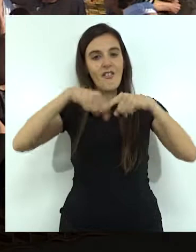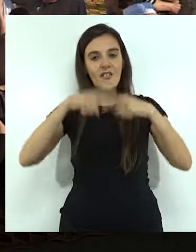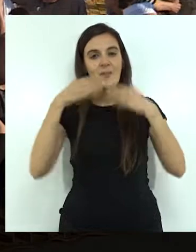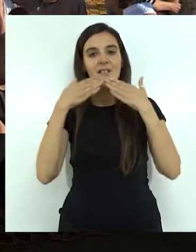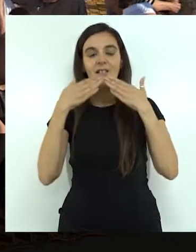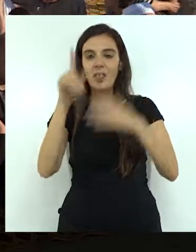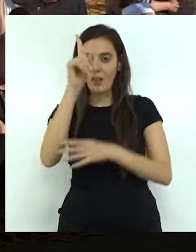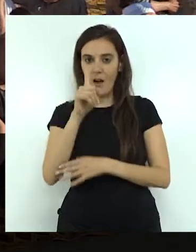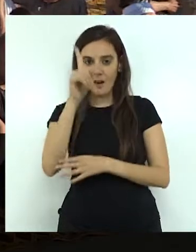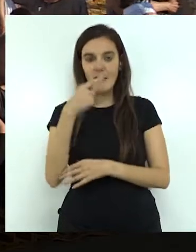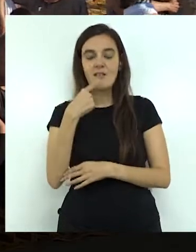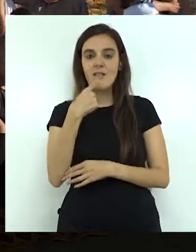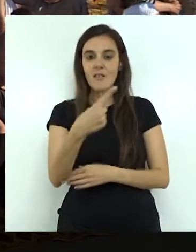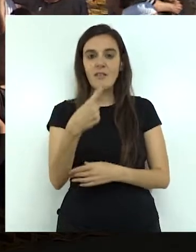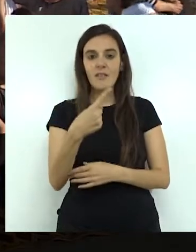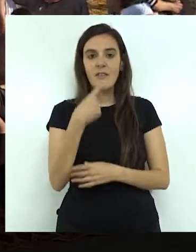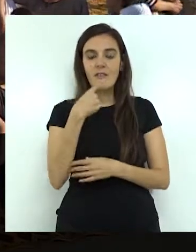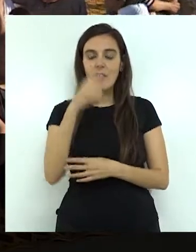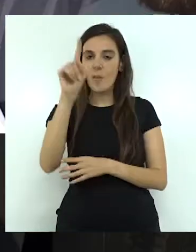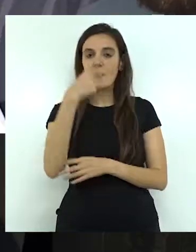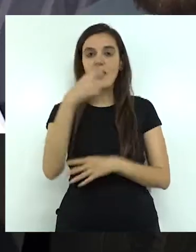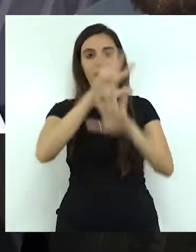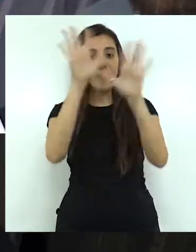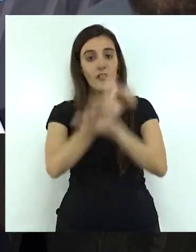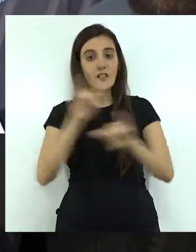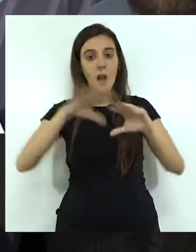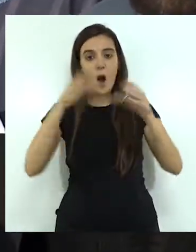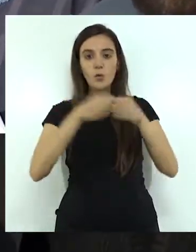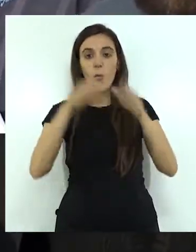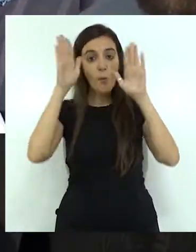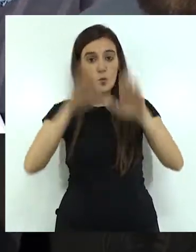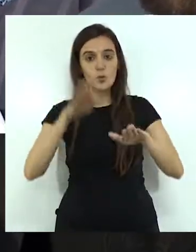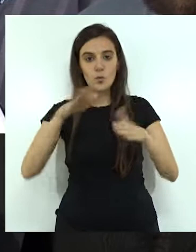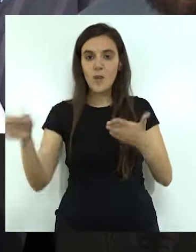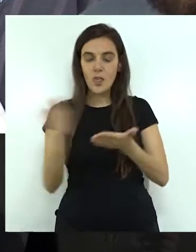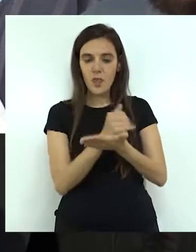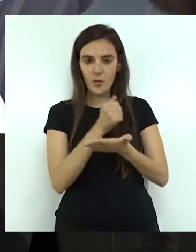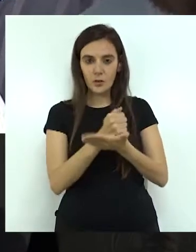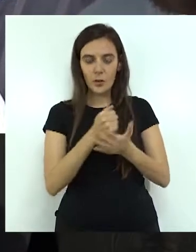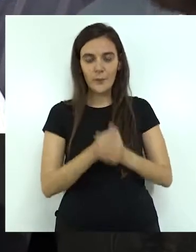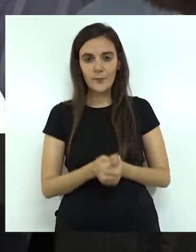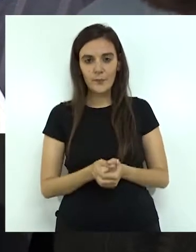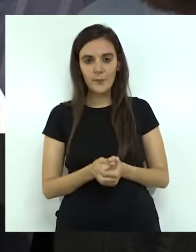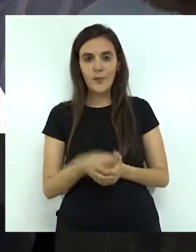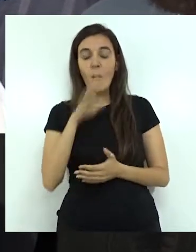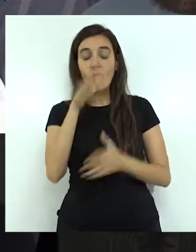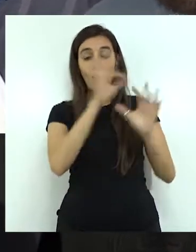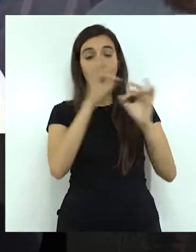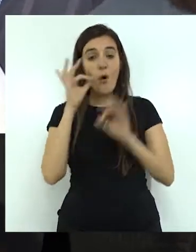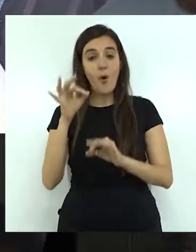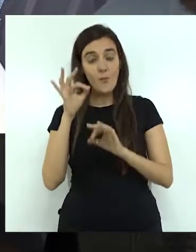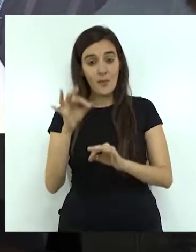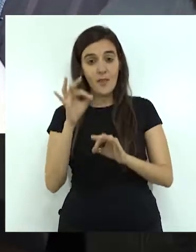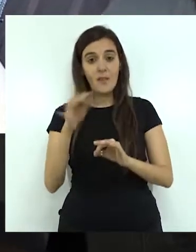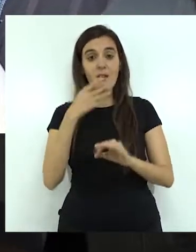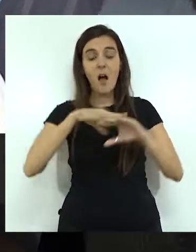quiero en primer lugar felicitar a la comunidad musulmana en especial a la novena se